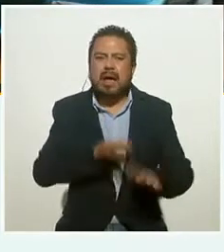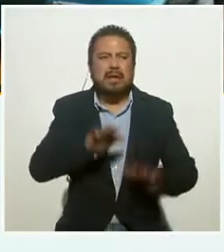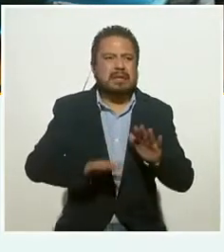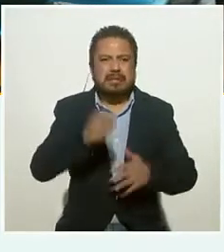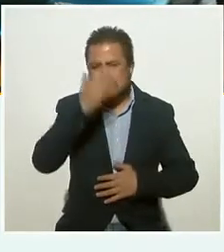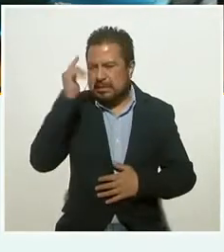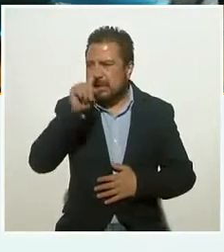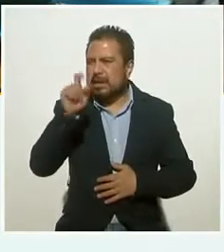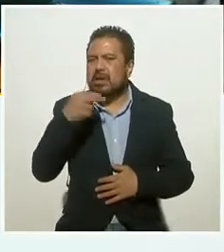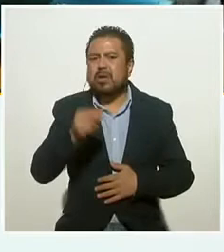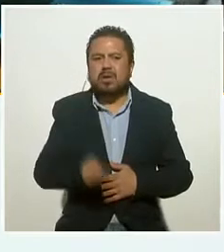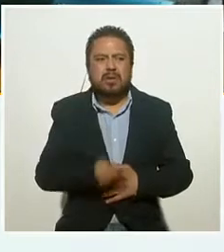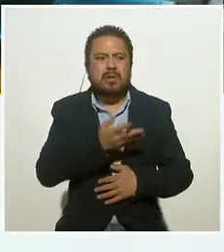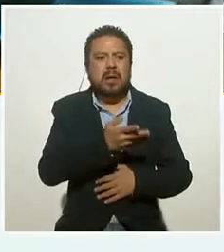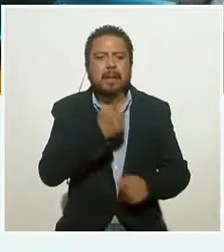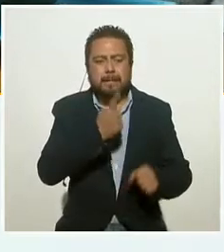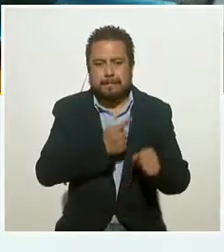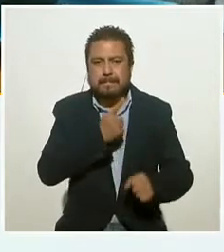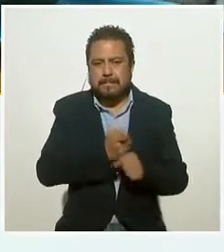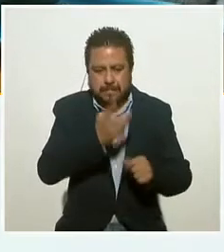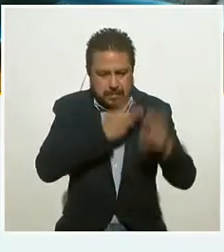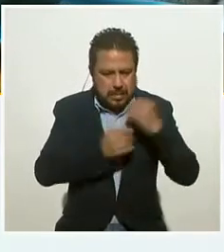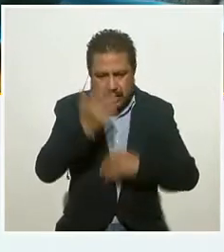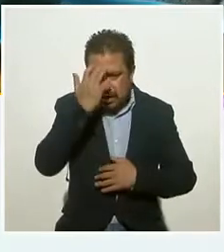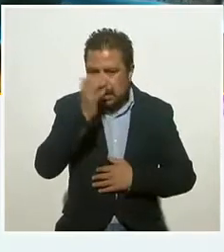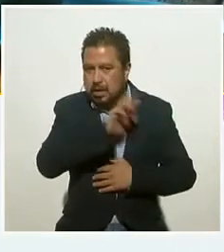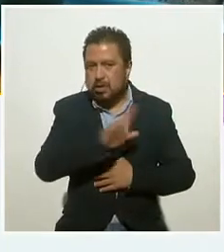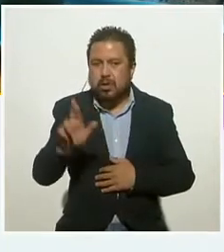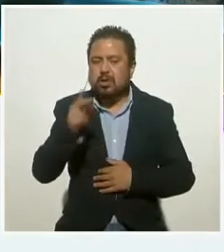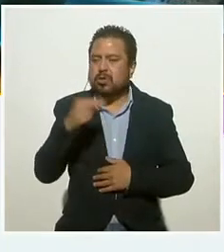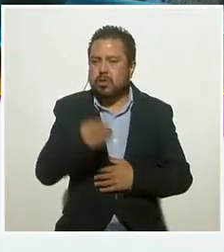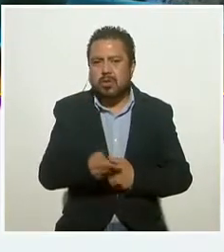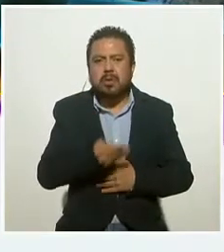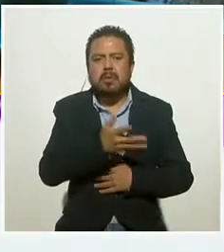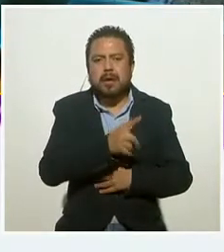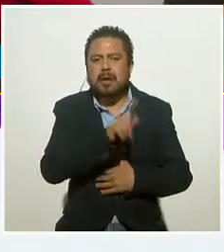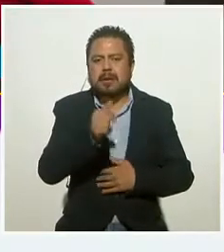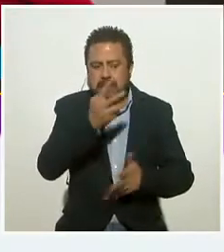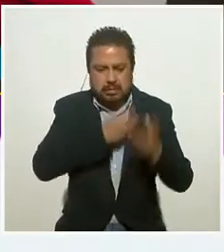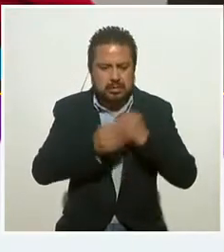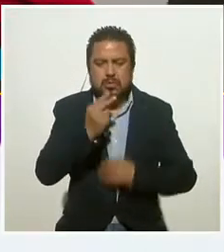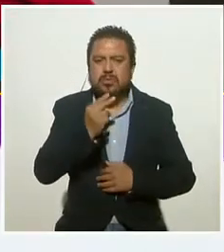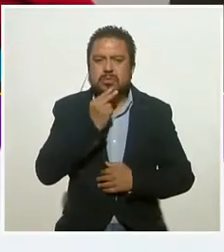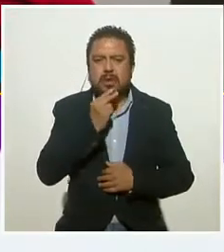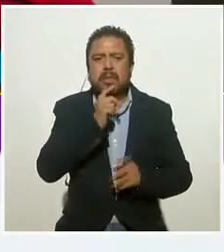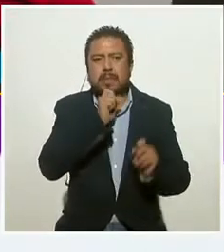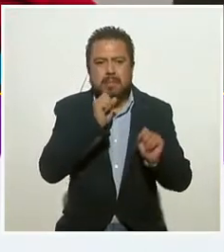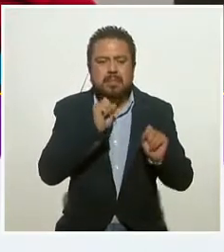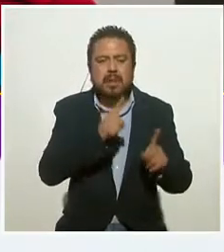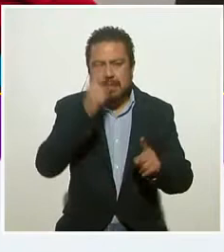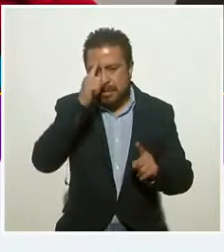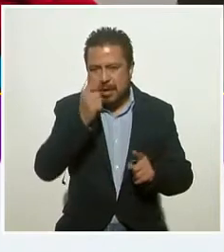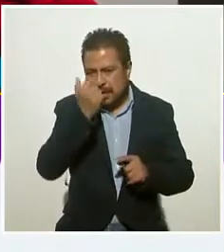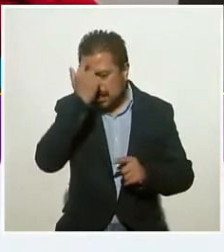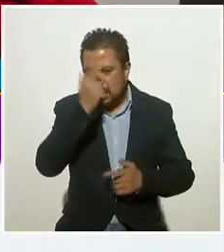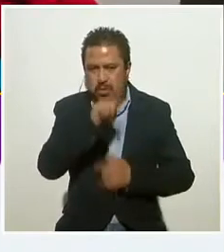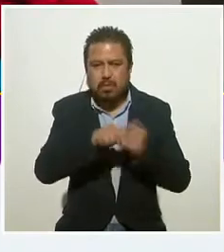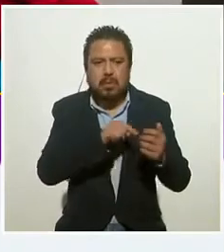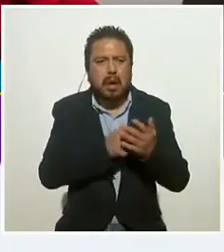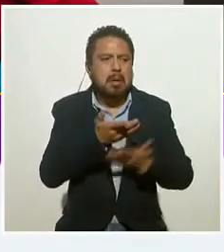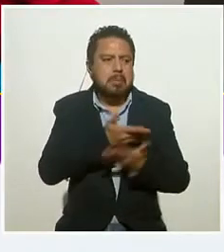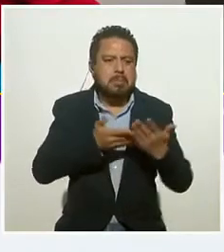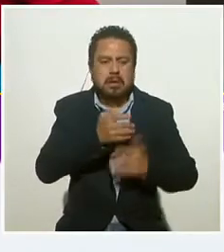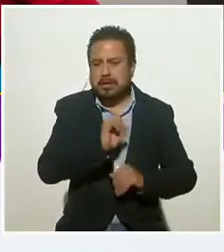sabemos nombrarlas. Entonces primero aprender a reconocerlas, nombrarlas y aprender a usarlas también para crear espacios de